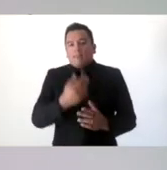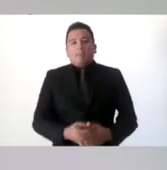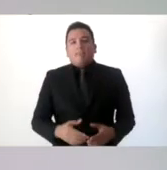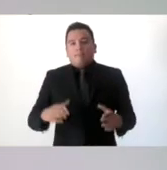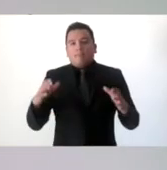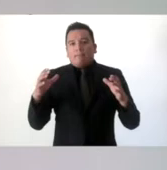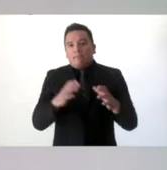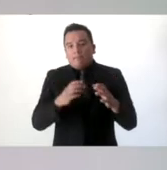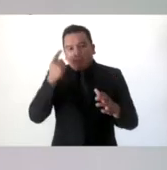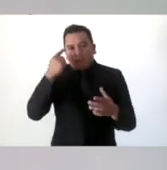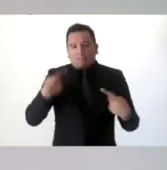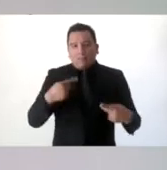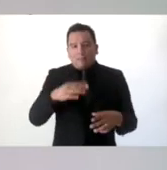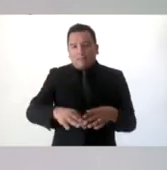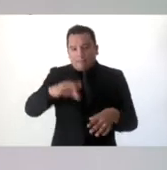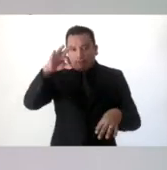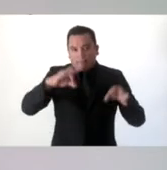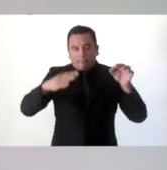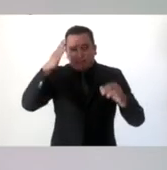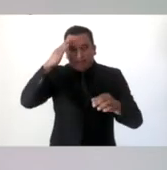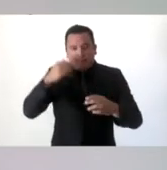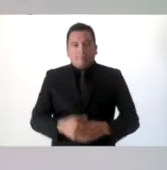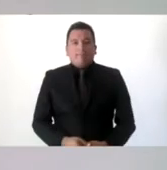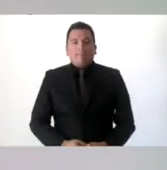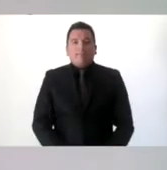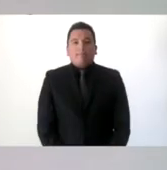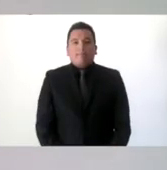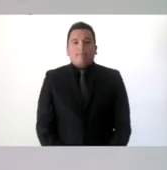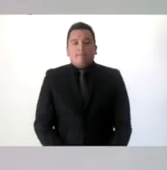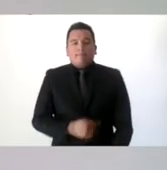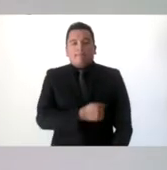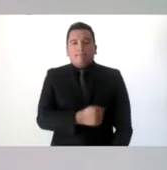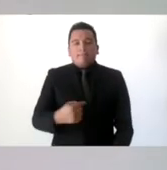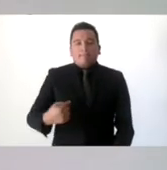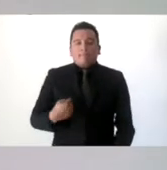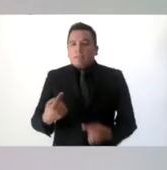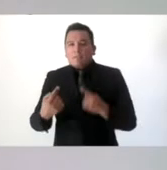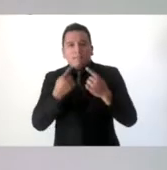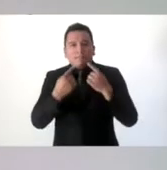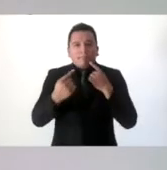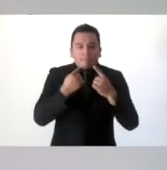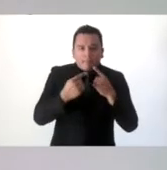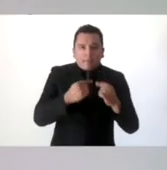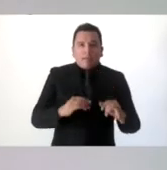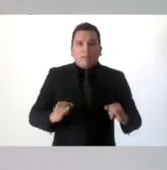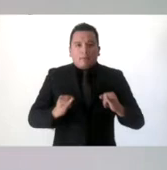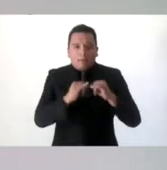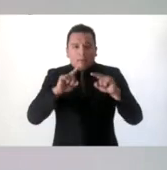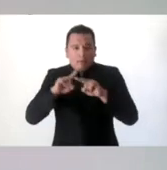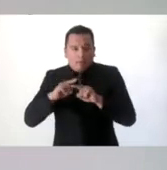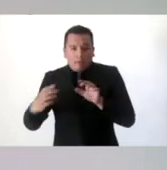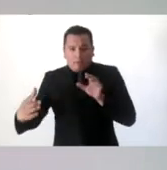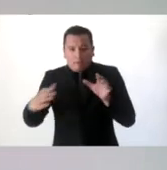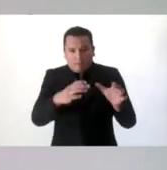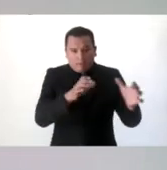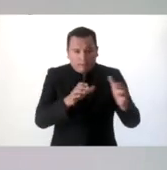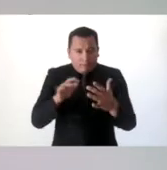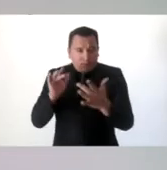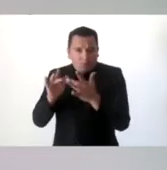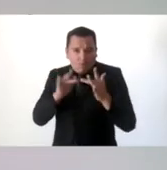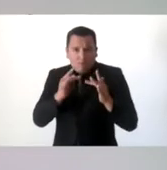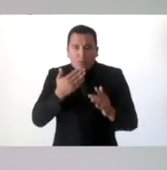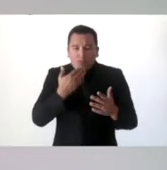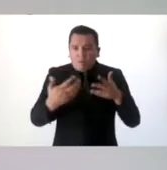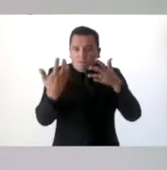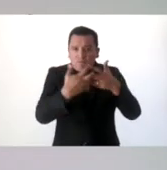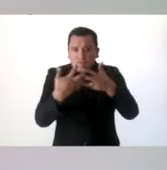hemos podido hacer una buena, pues complementarnos bien entre institutos locales y el Instituto Nacional. Y creo